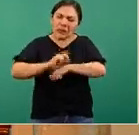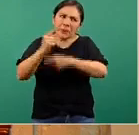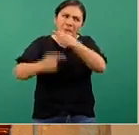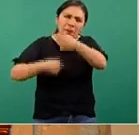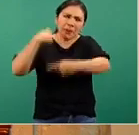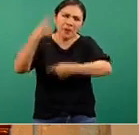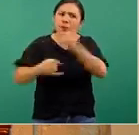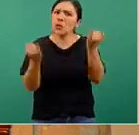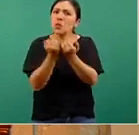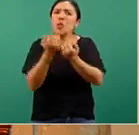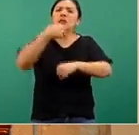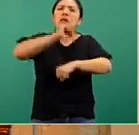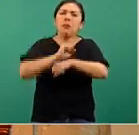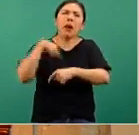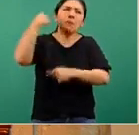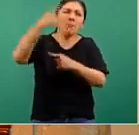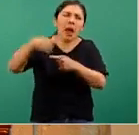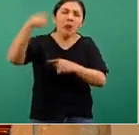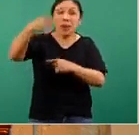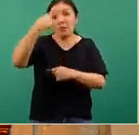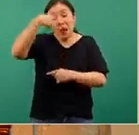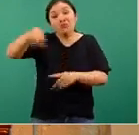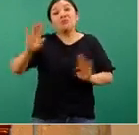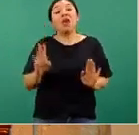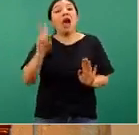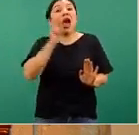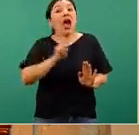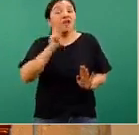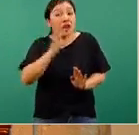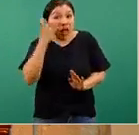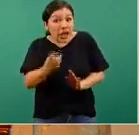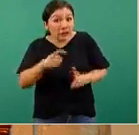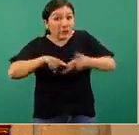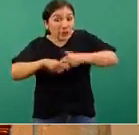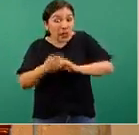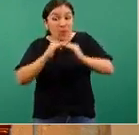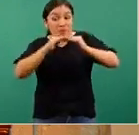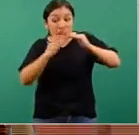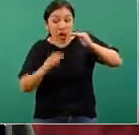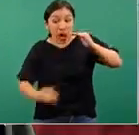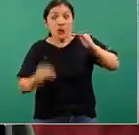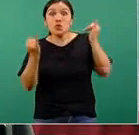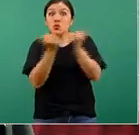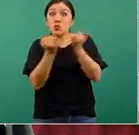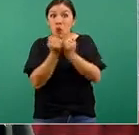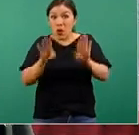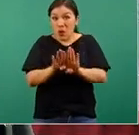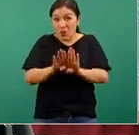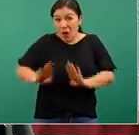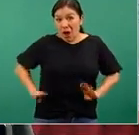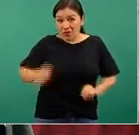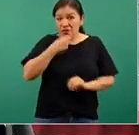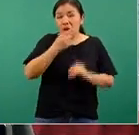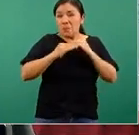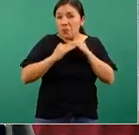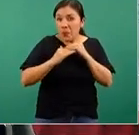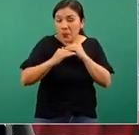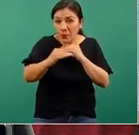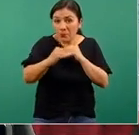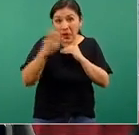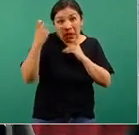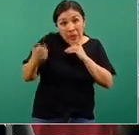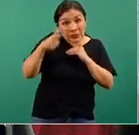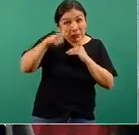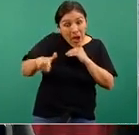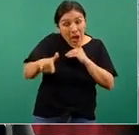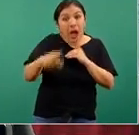semanas, para ver si este descenso empieza a tener el comportamiento que acabamos de comentar y que por lo tanto generaría